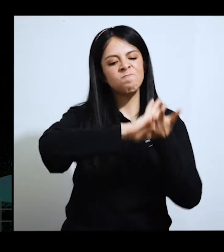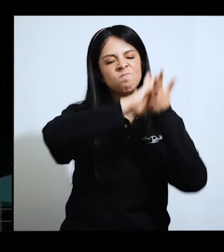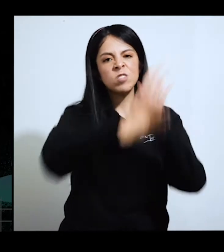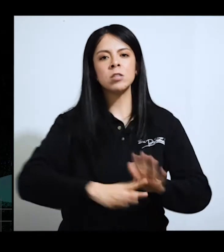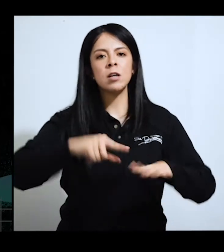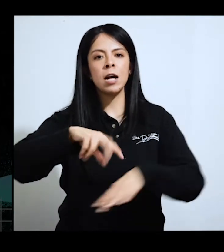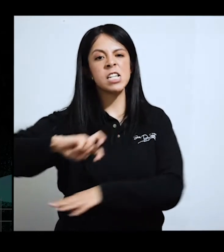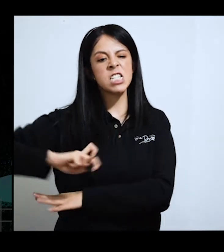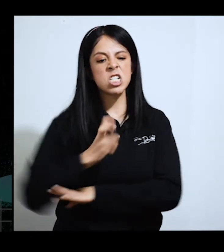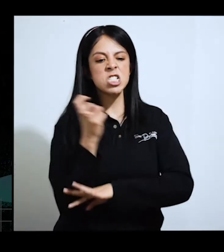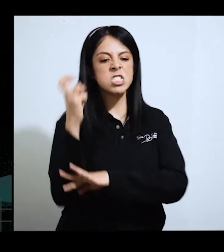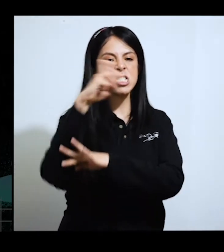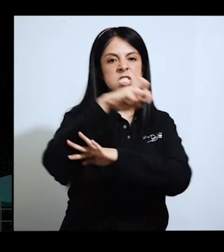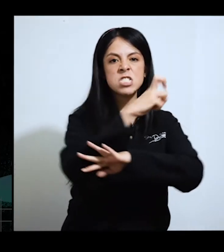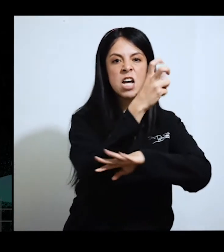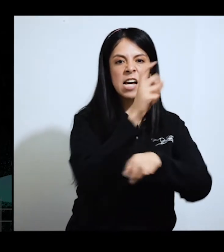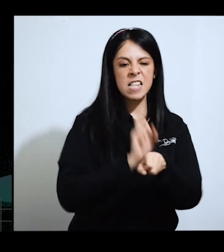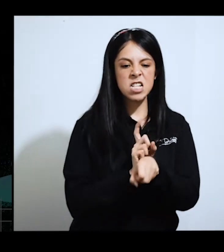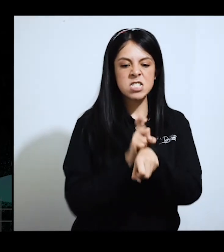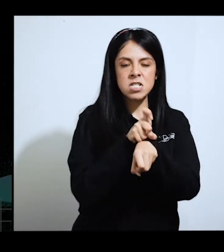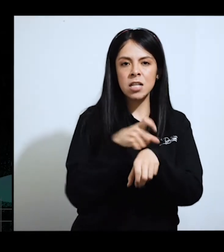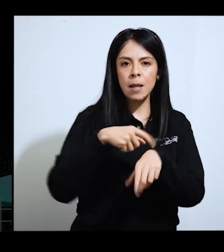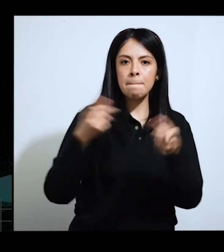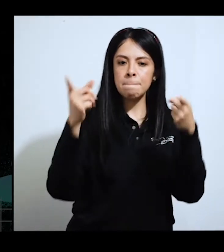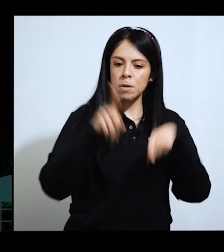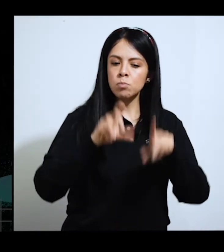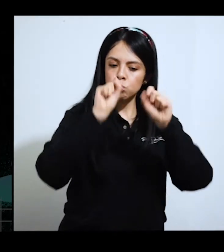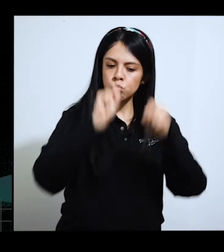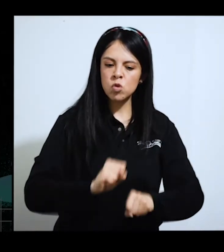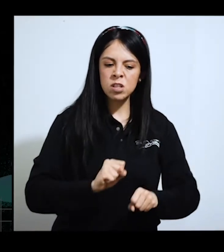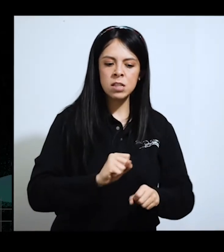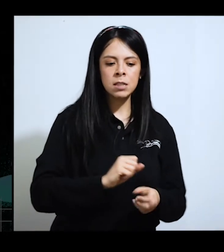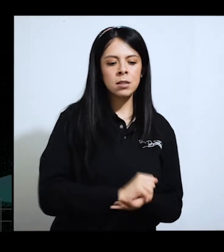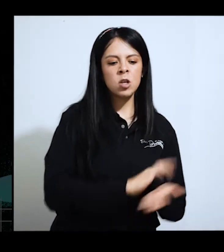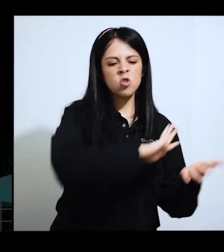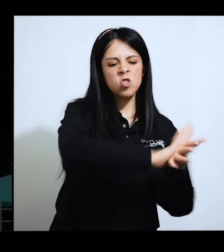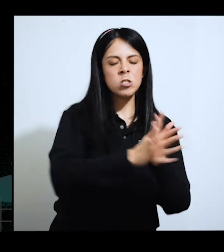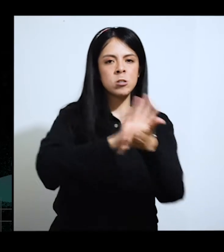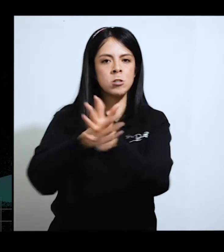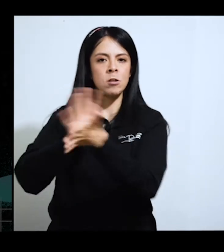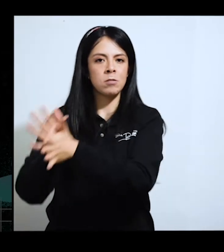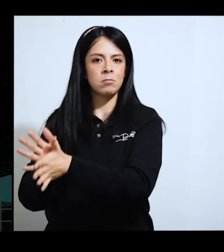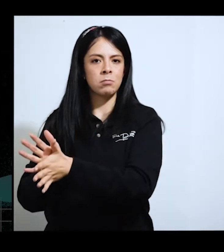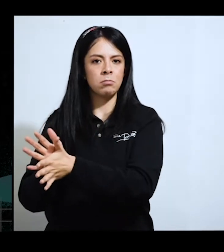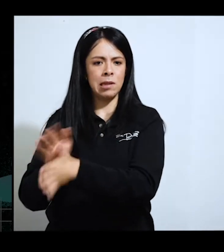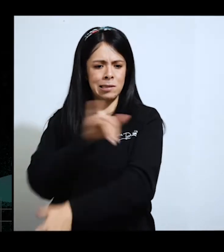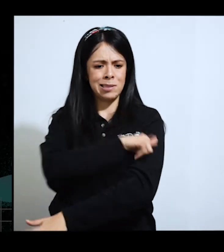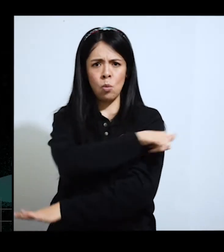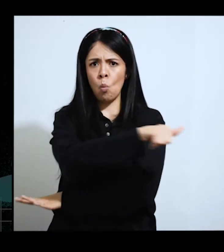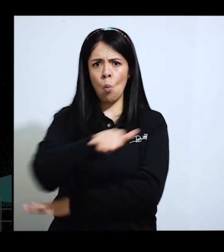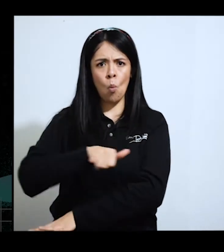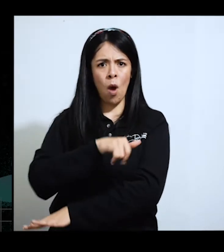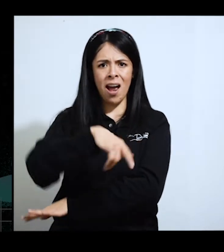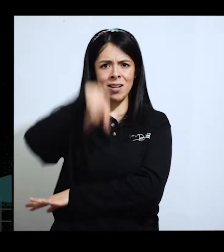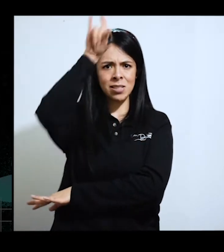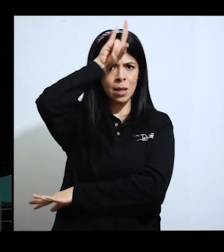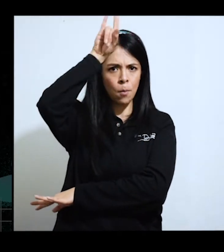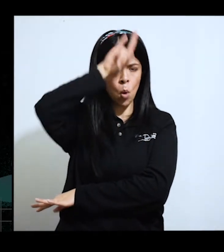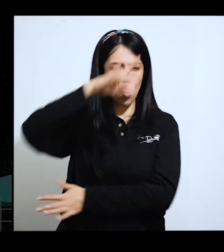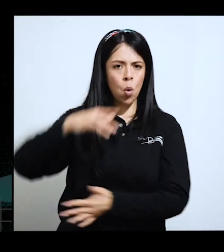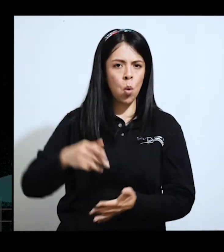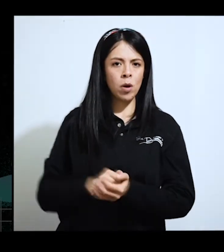ustedes para pisotear serpientes y escorpiones. Aquí está hablando acerca